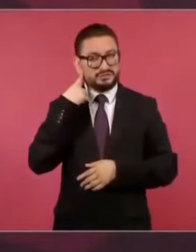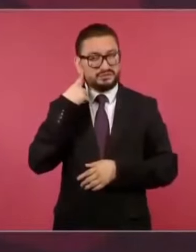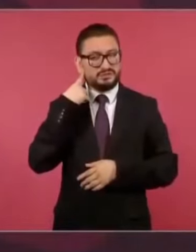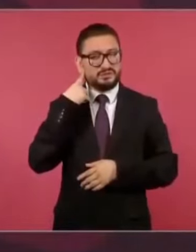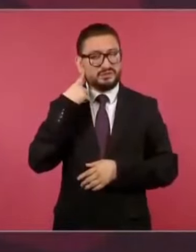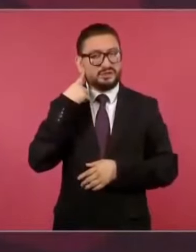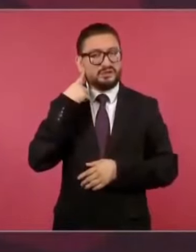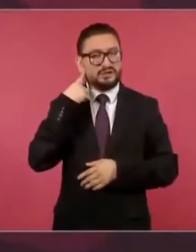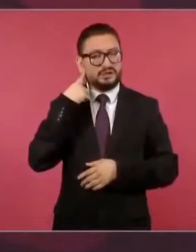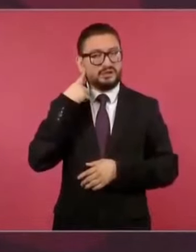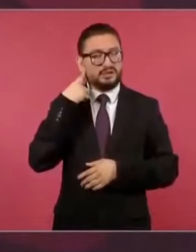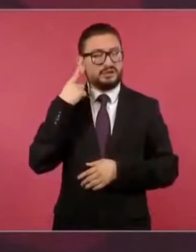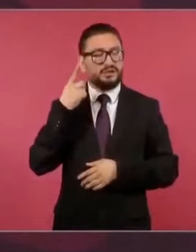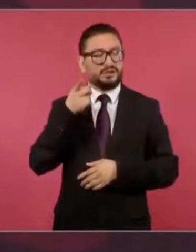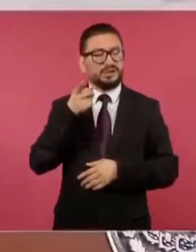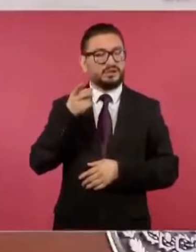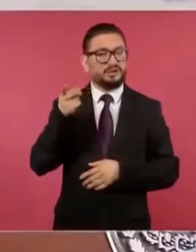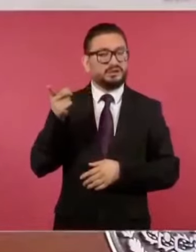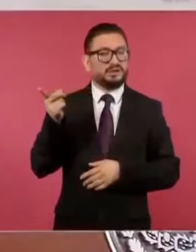que van